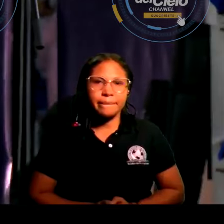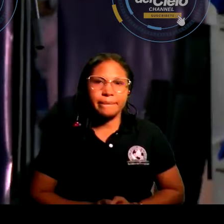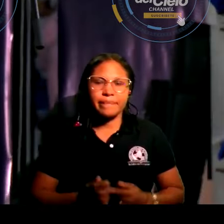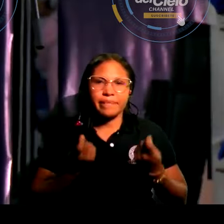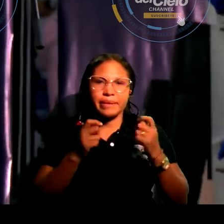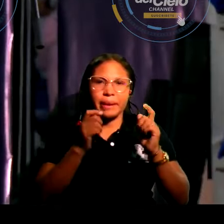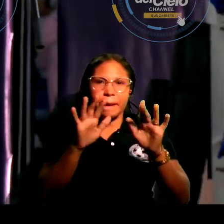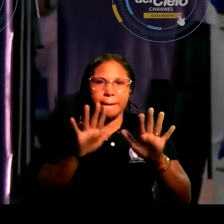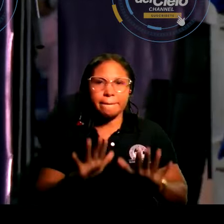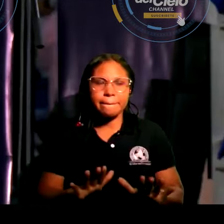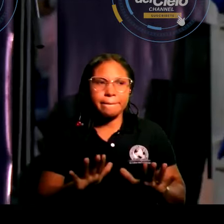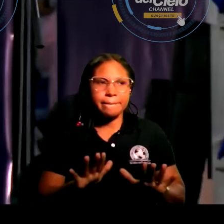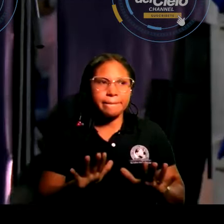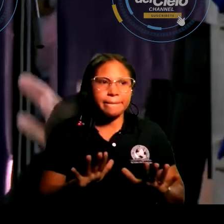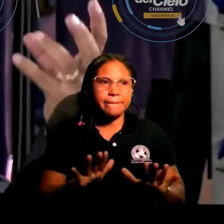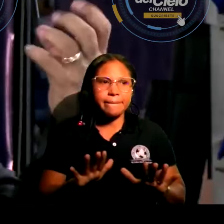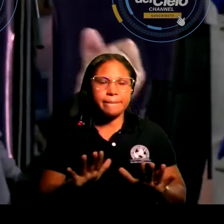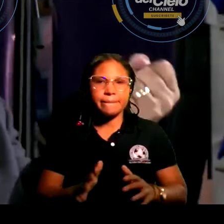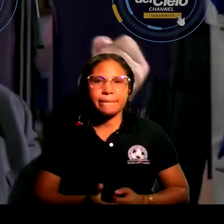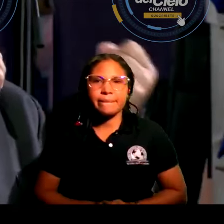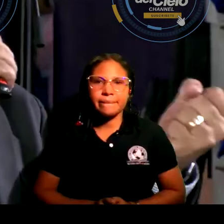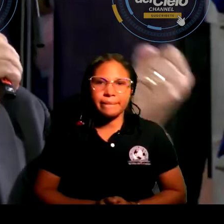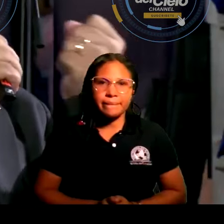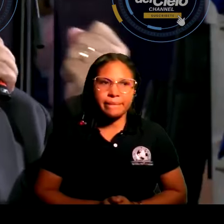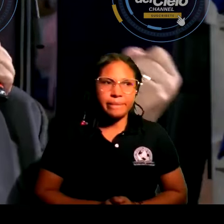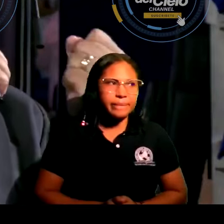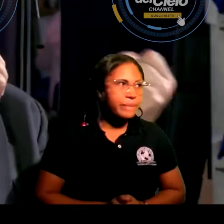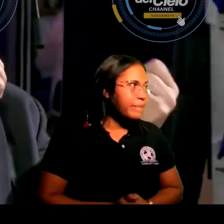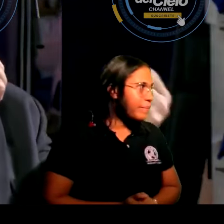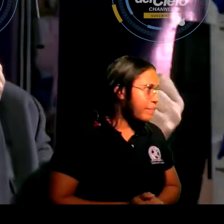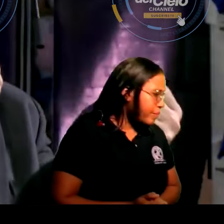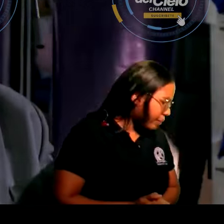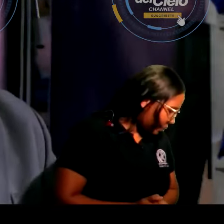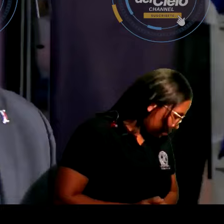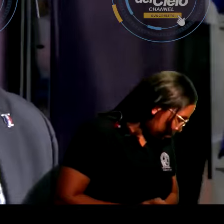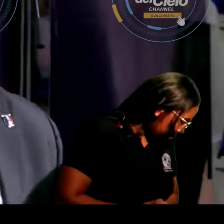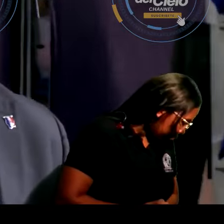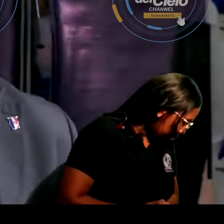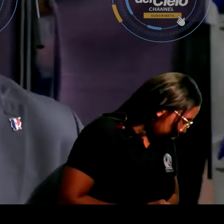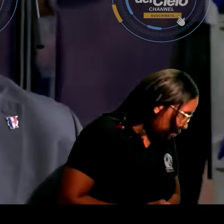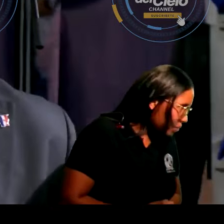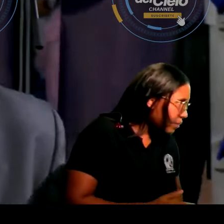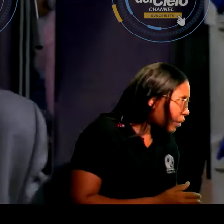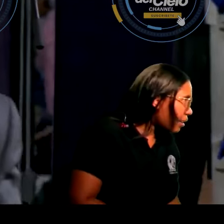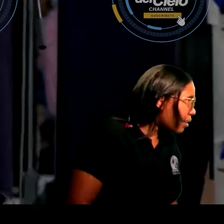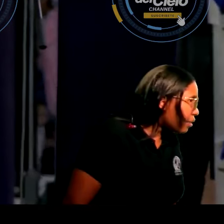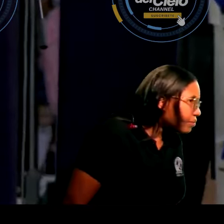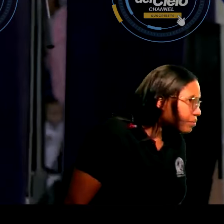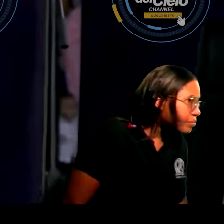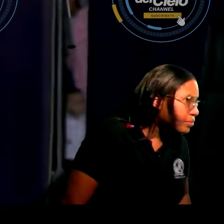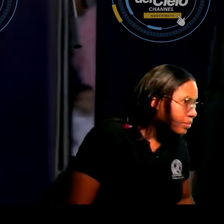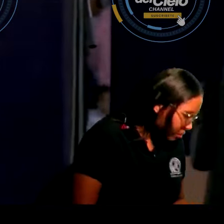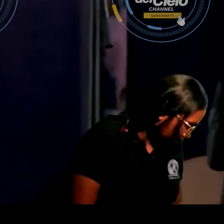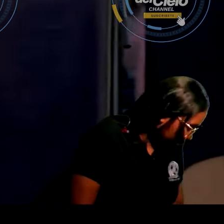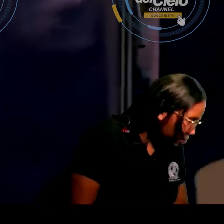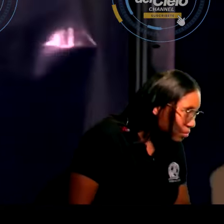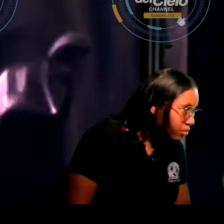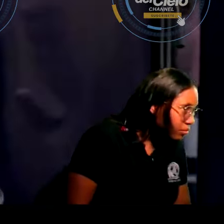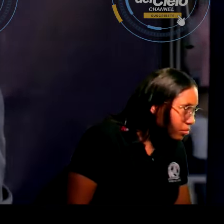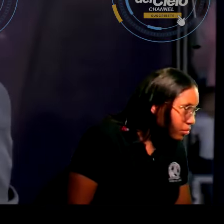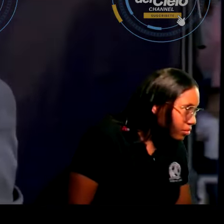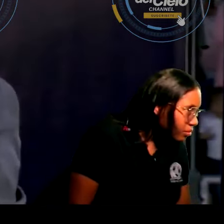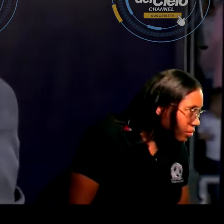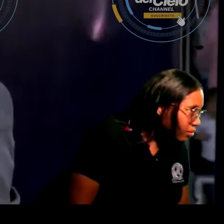Aleluya. Usted será transformado por el poder de este evangelio. Y yo se lo digo